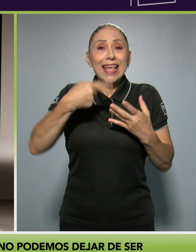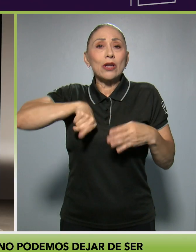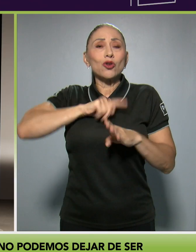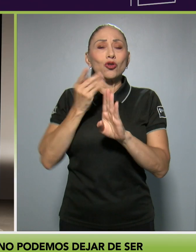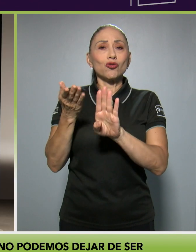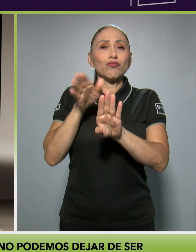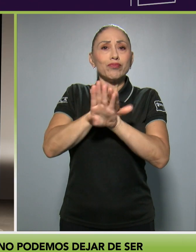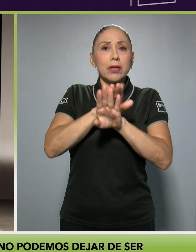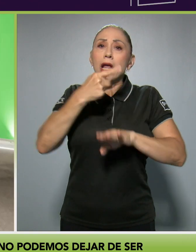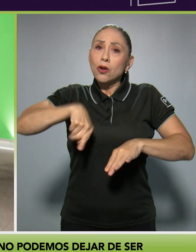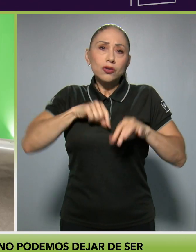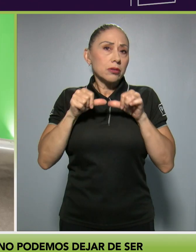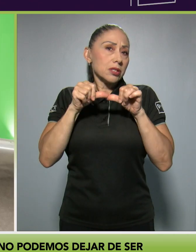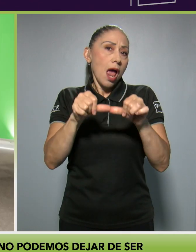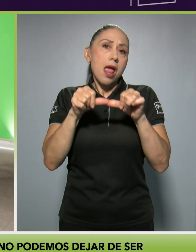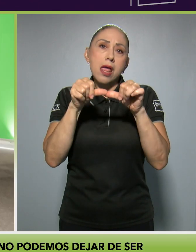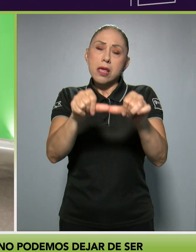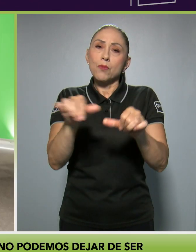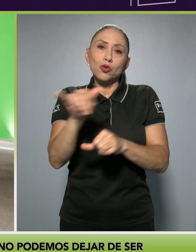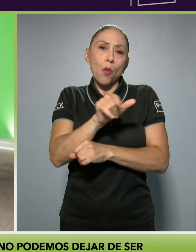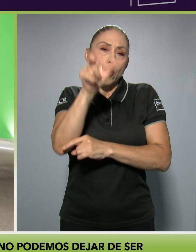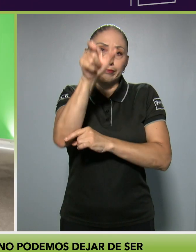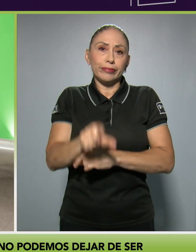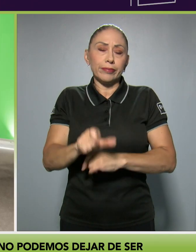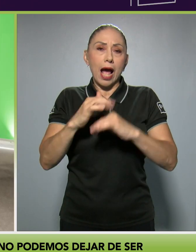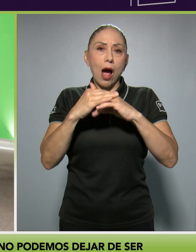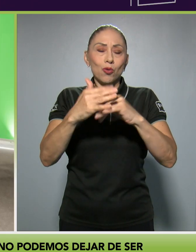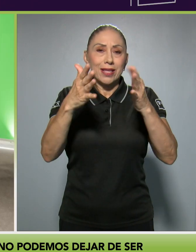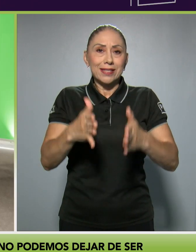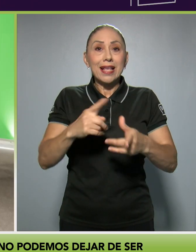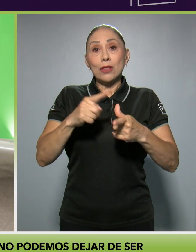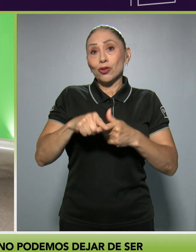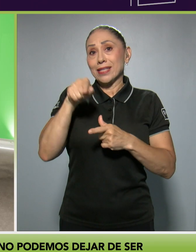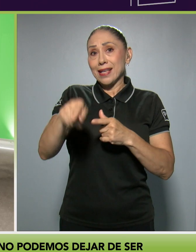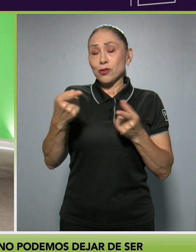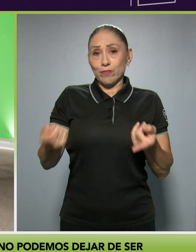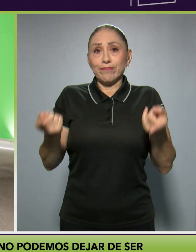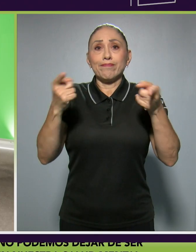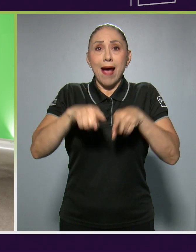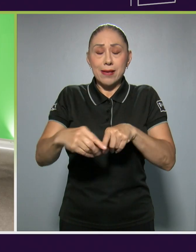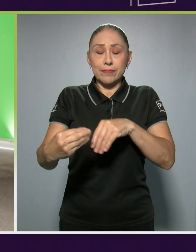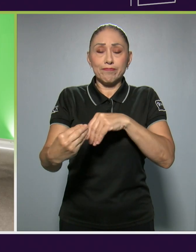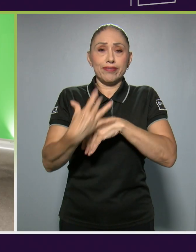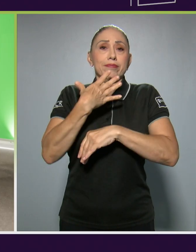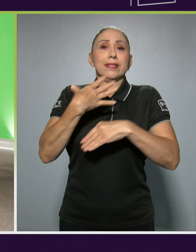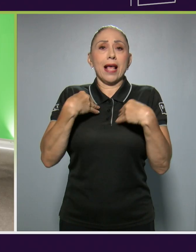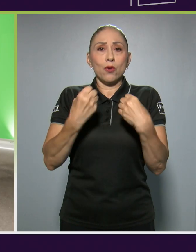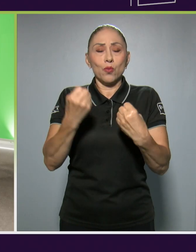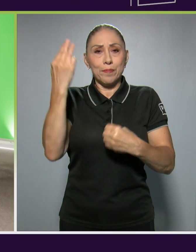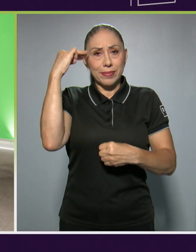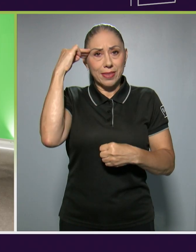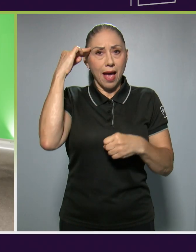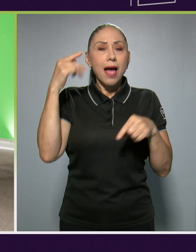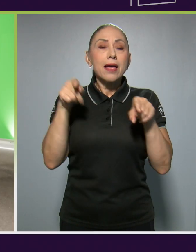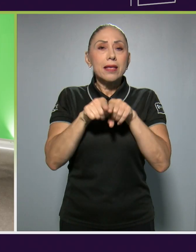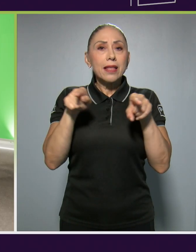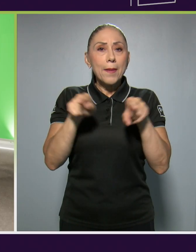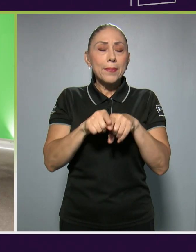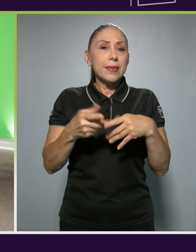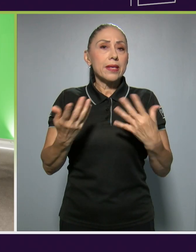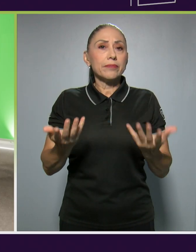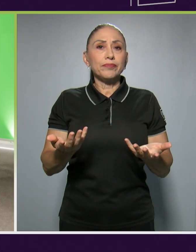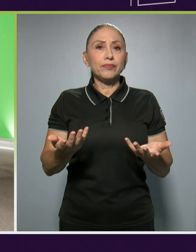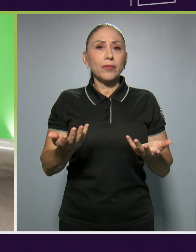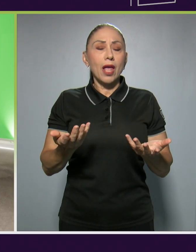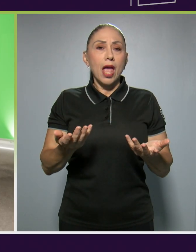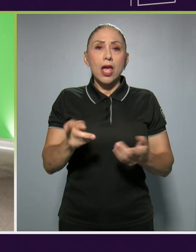ser autistas. Entonces, eso tiene consecuencias en nuestra salud mental, pero también incluso cuando hablamos